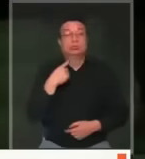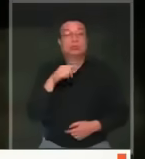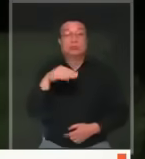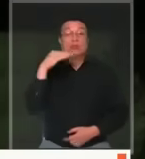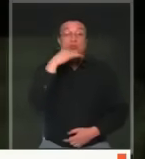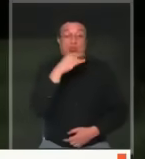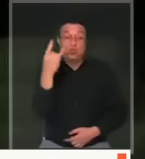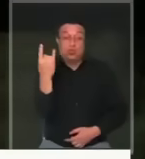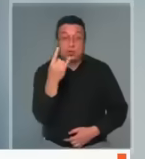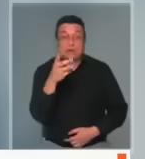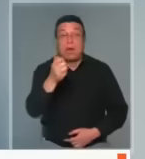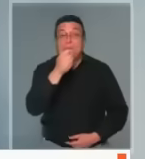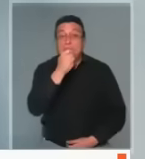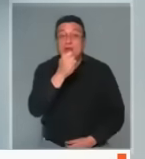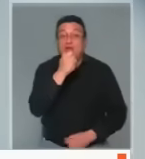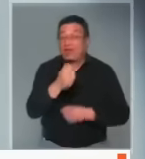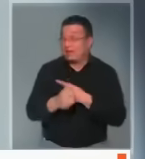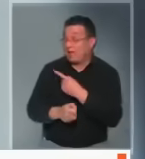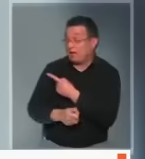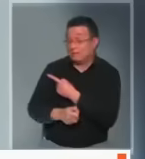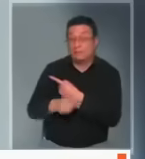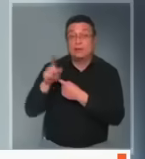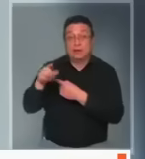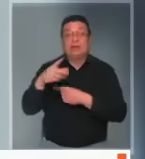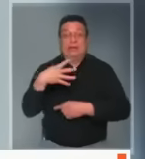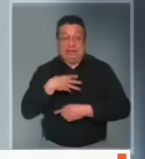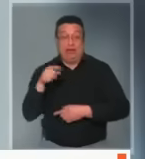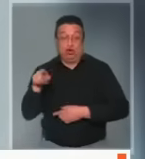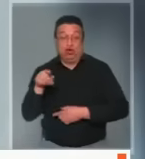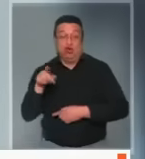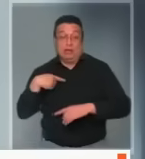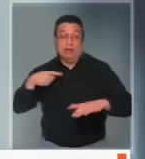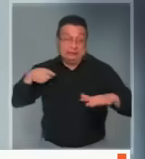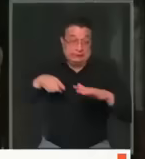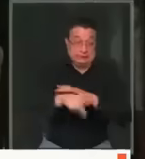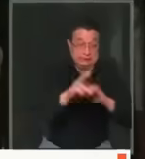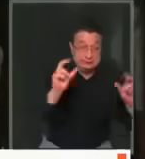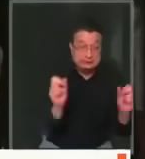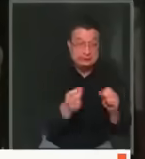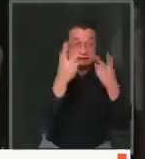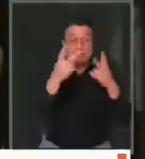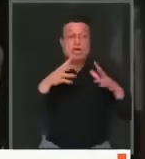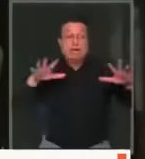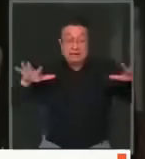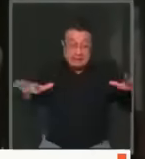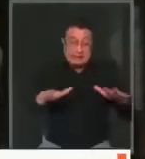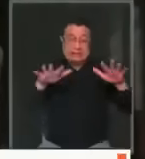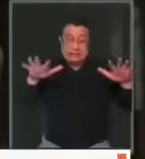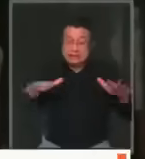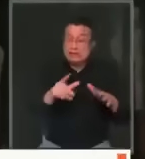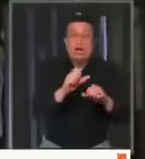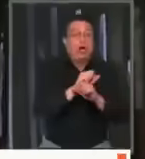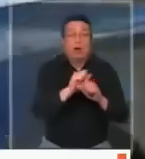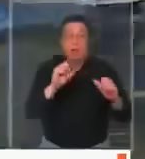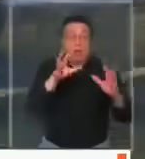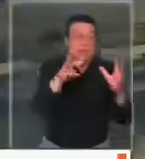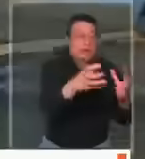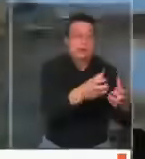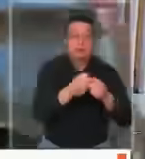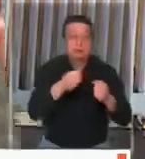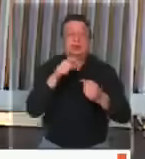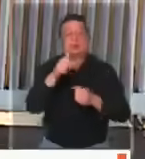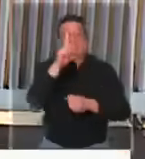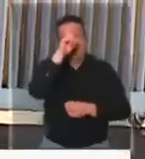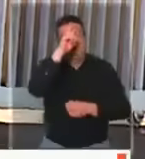emergencia, el destacado periodista Francisco Aravena intentó rescatar a su pequeño, pero pese a los esfuerzos fue imposible. Permanece